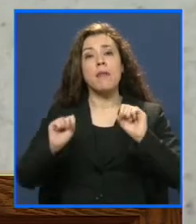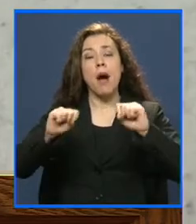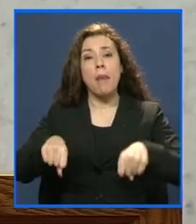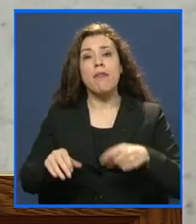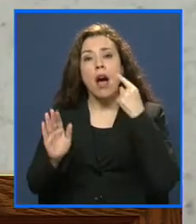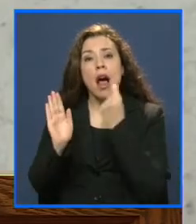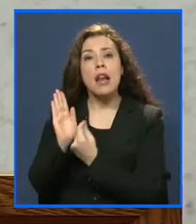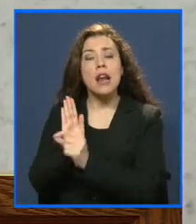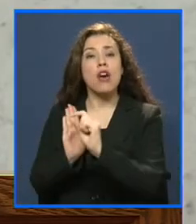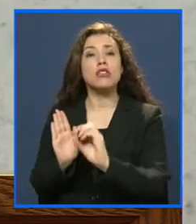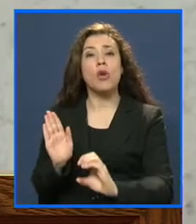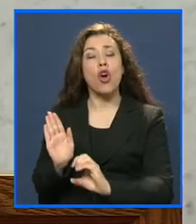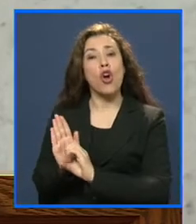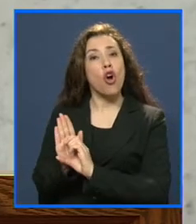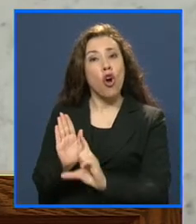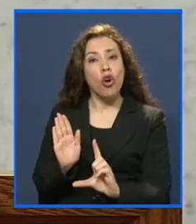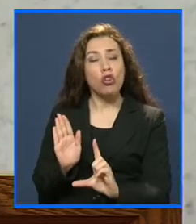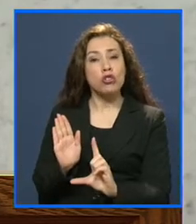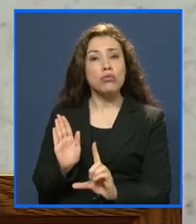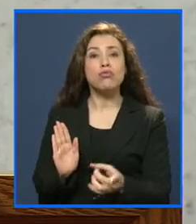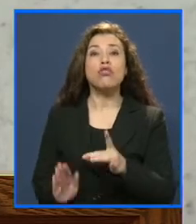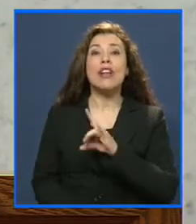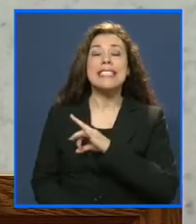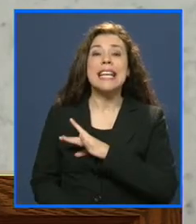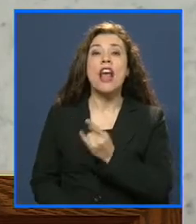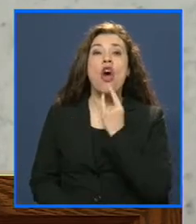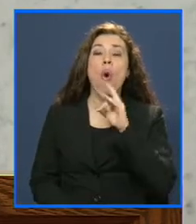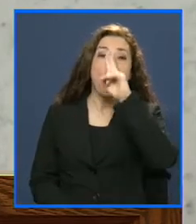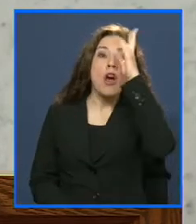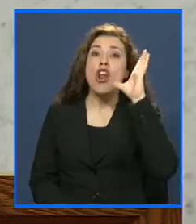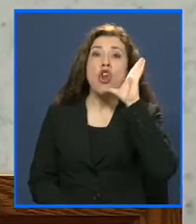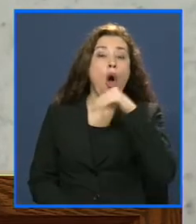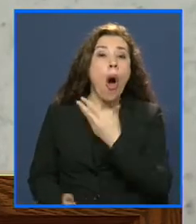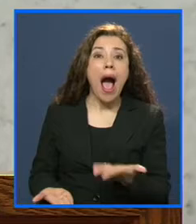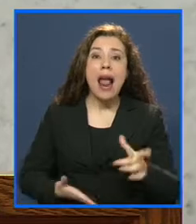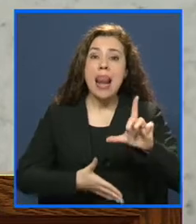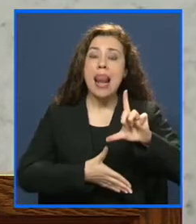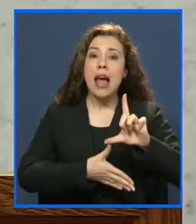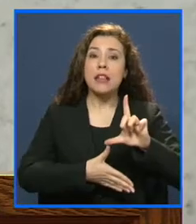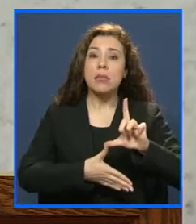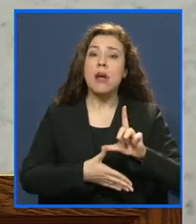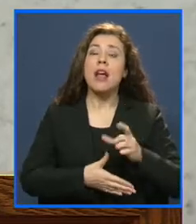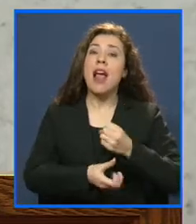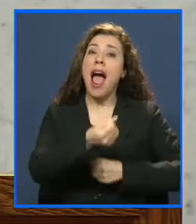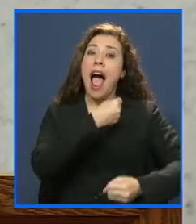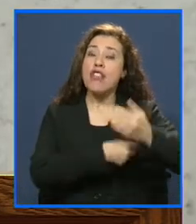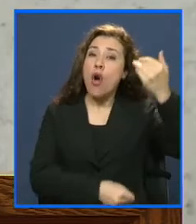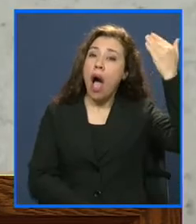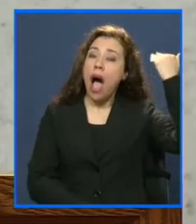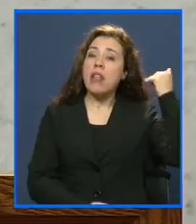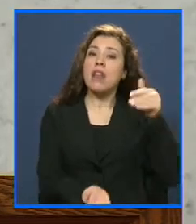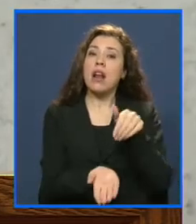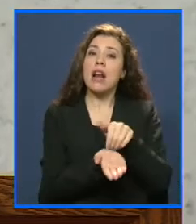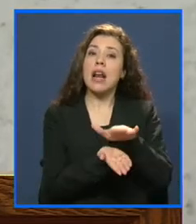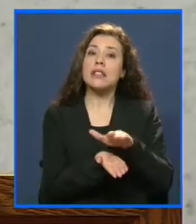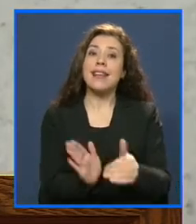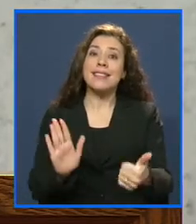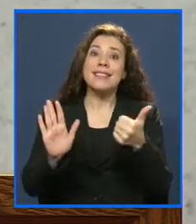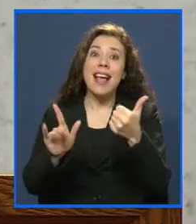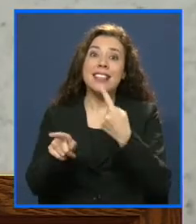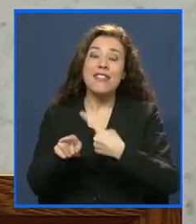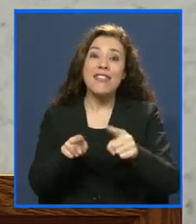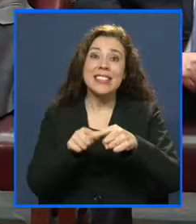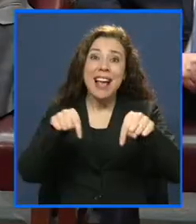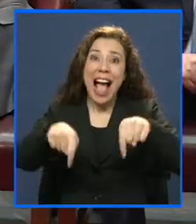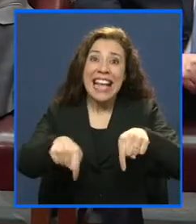reconocimiento constitucional ese que solo chile y uruguay no tienen de américa latina y que las décadas pasadas fuera rechazado seis veces en